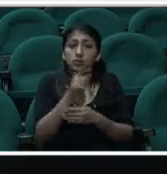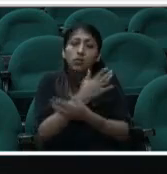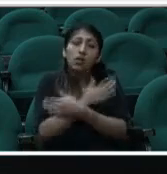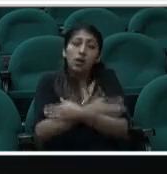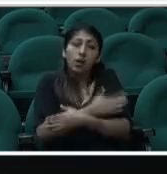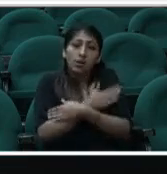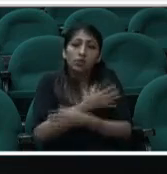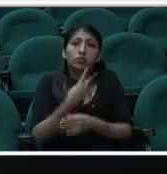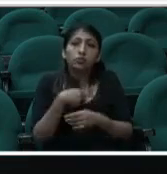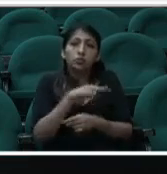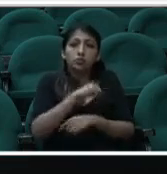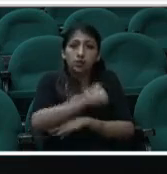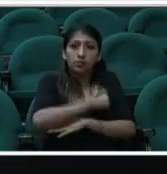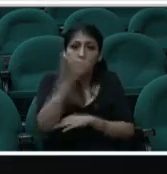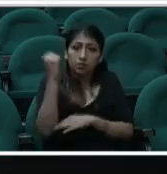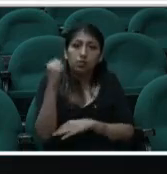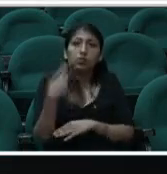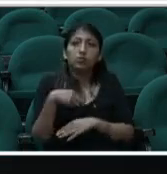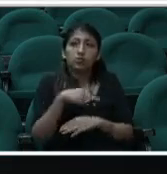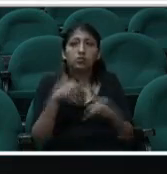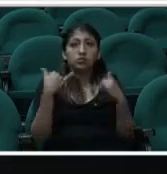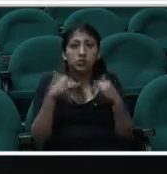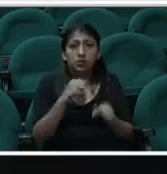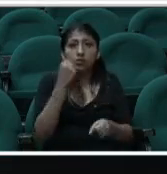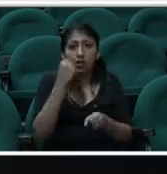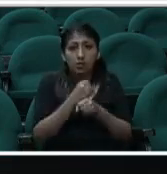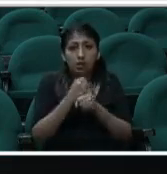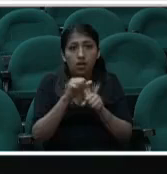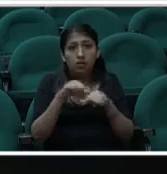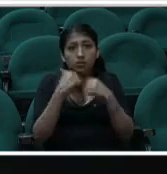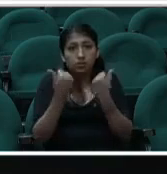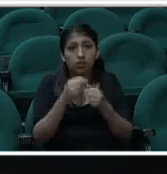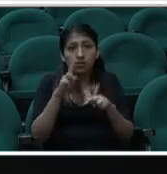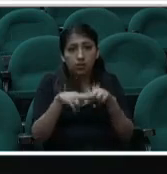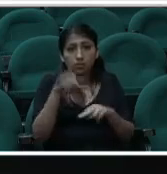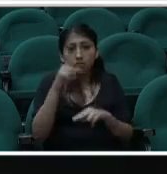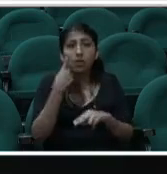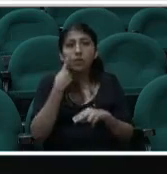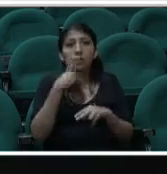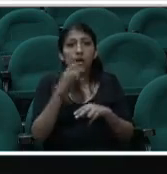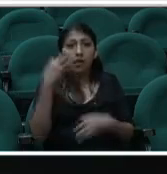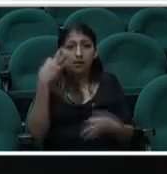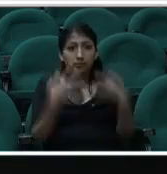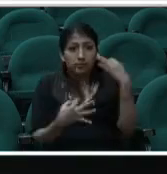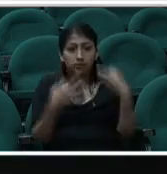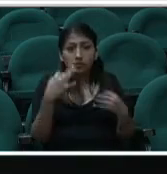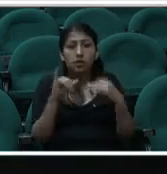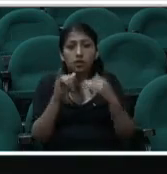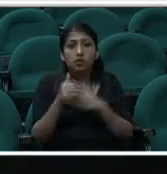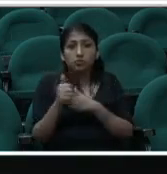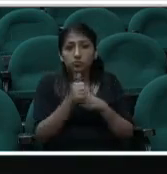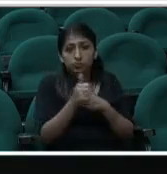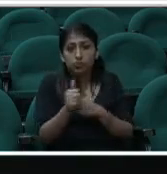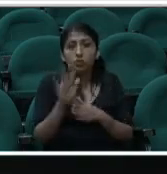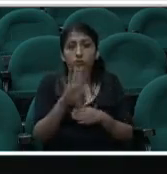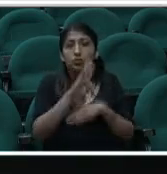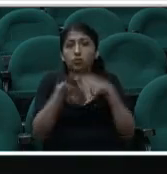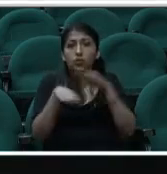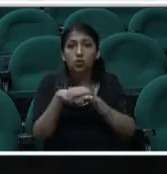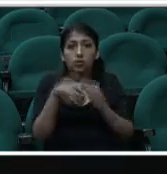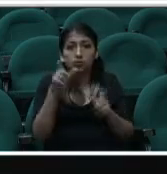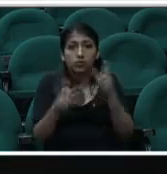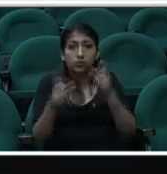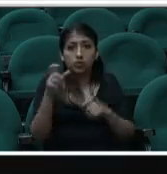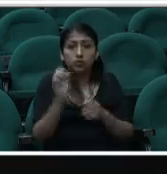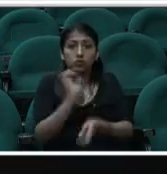cariño será nuestra victoria que estaremos trabajando desde la asamblea nacional para fiscalizar y legislar en favor de todos los